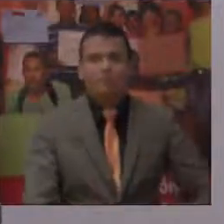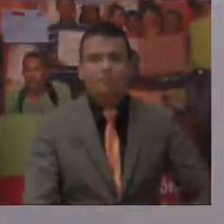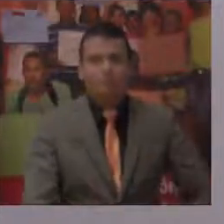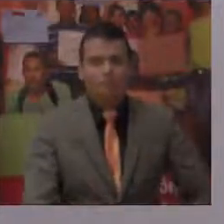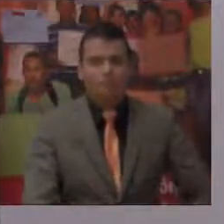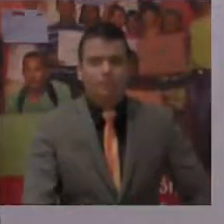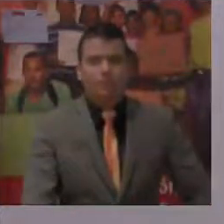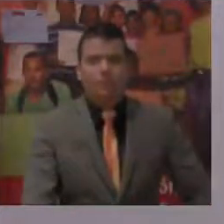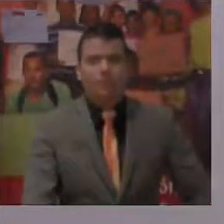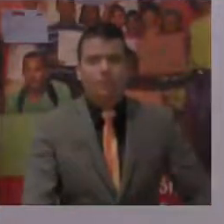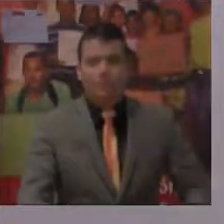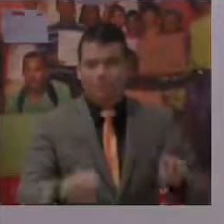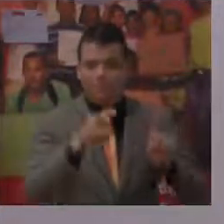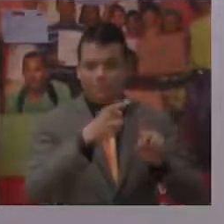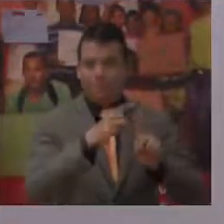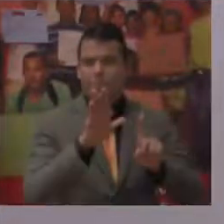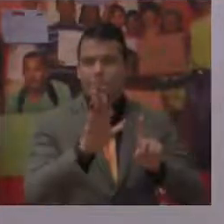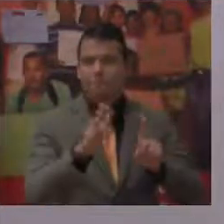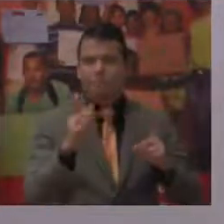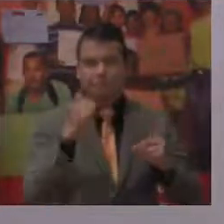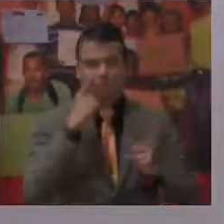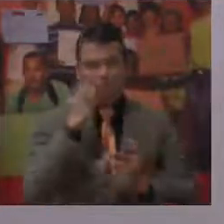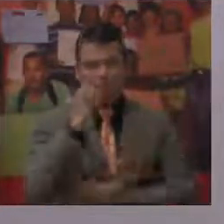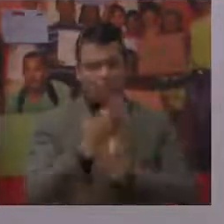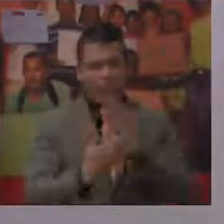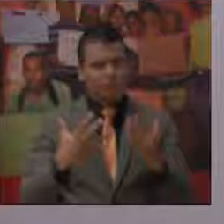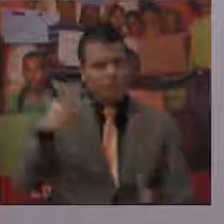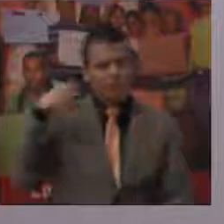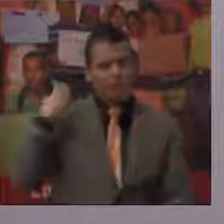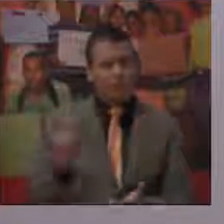Debemos empezar primero con hacer un análisis histórico.